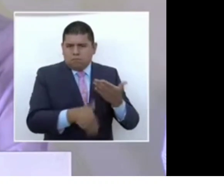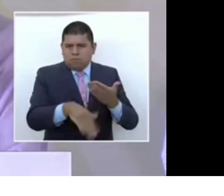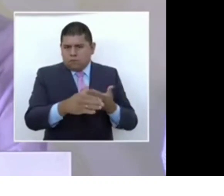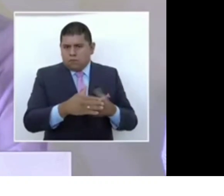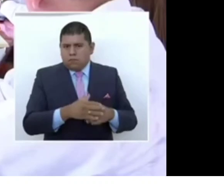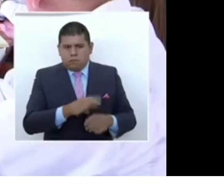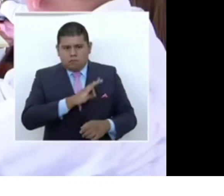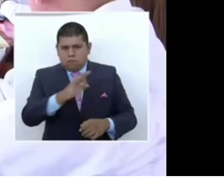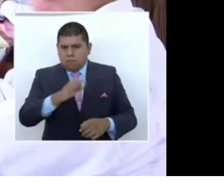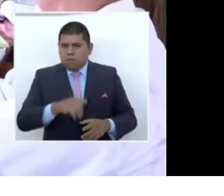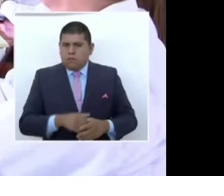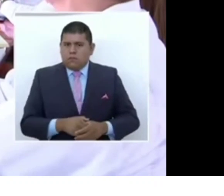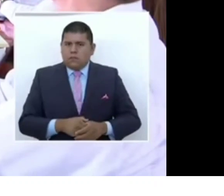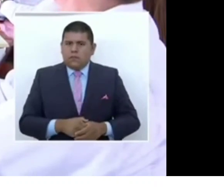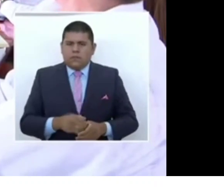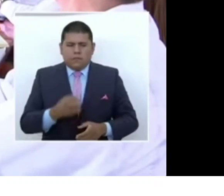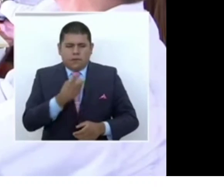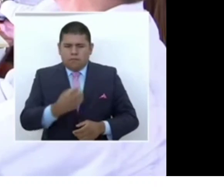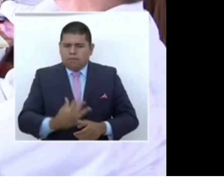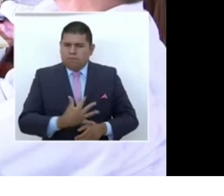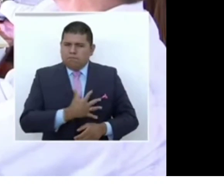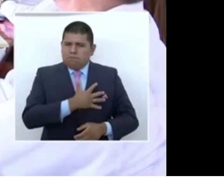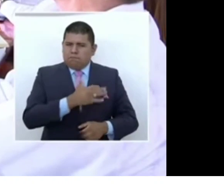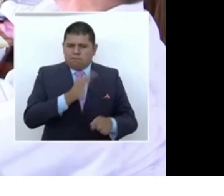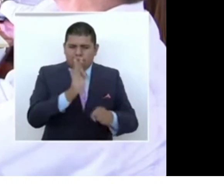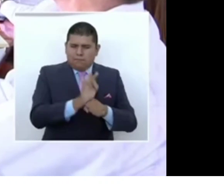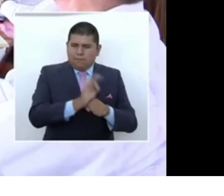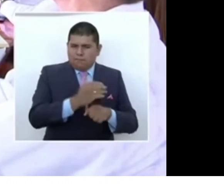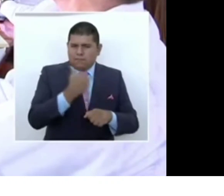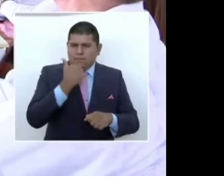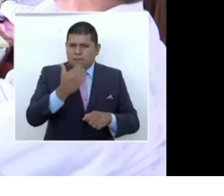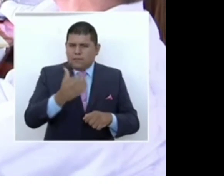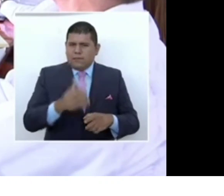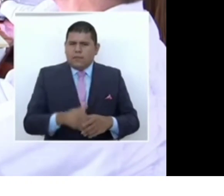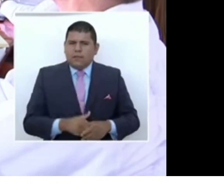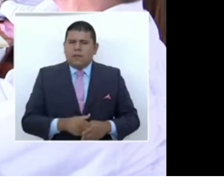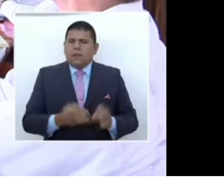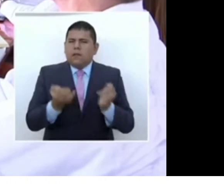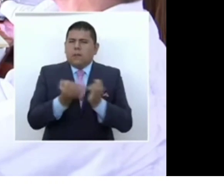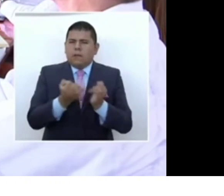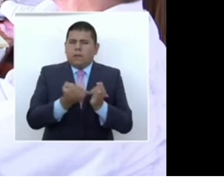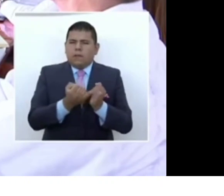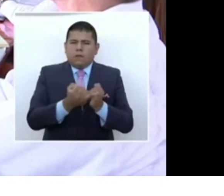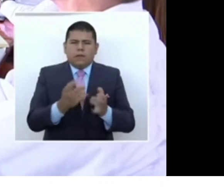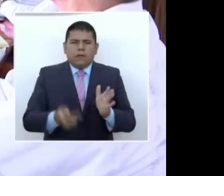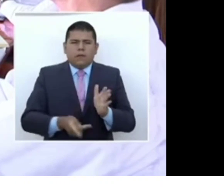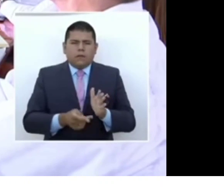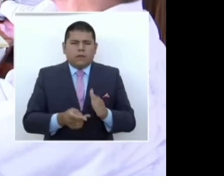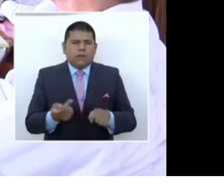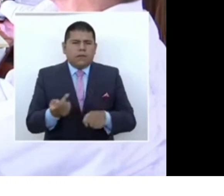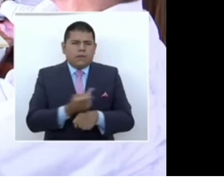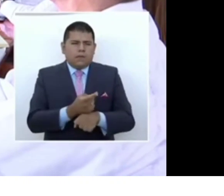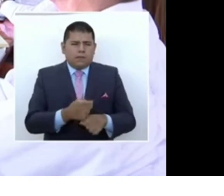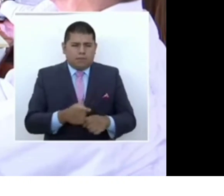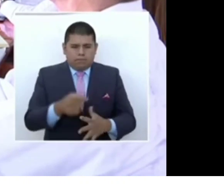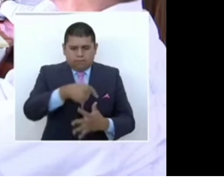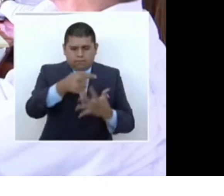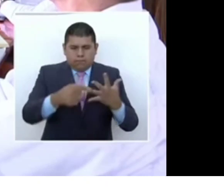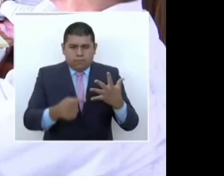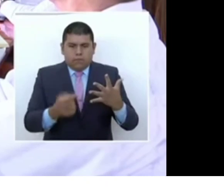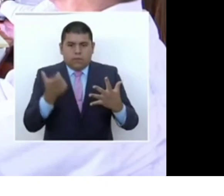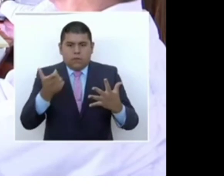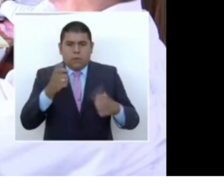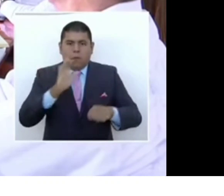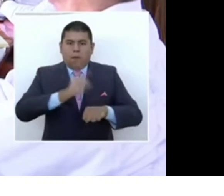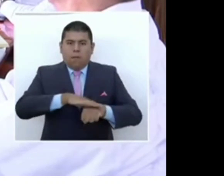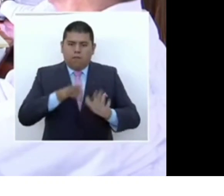todas estas acciones de bienestar, y en muchos casos se van a incrementar los